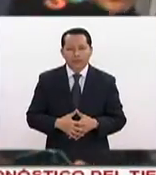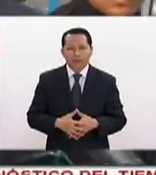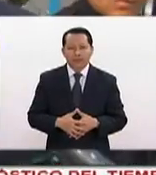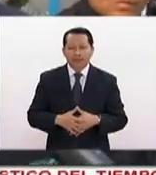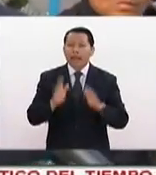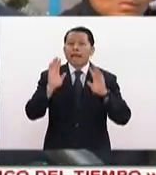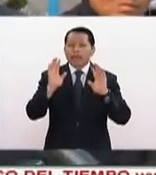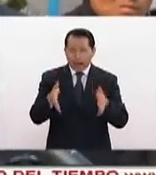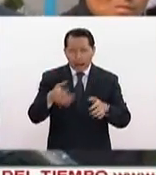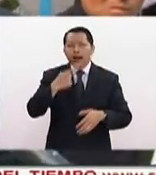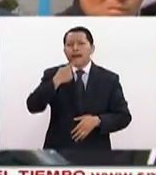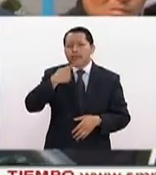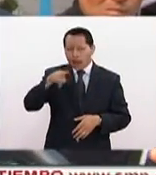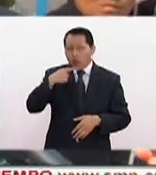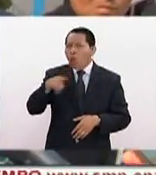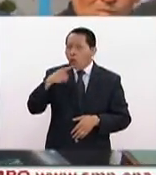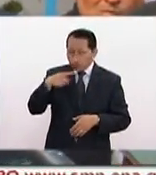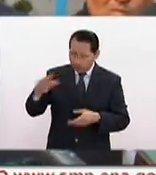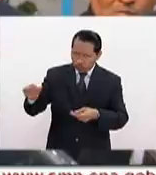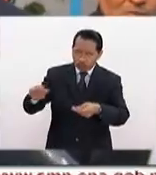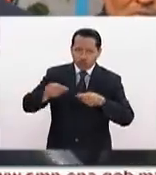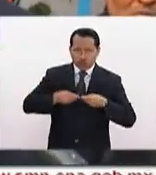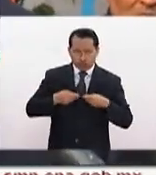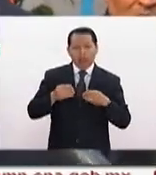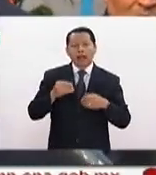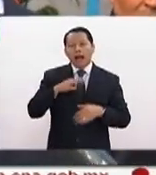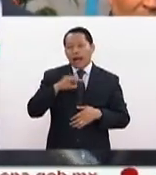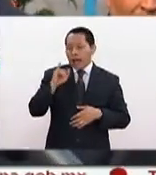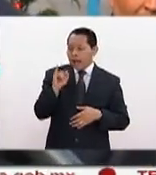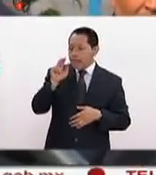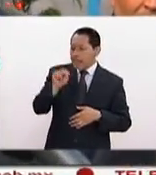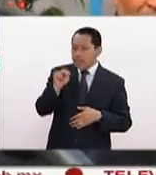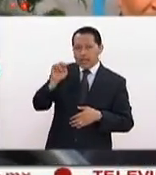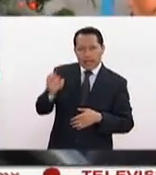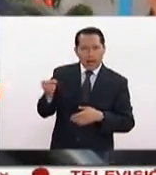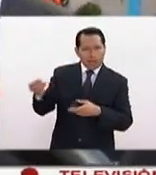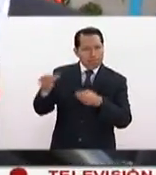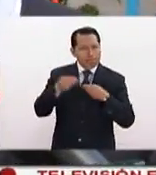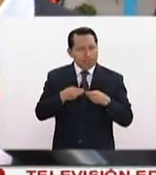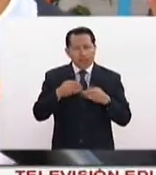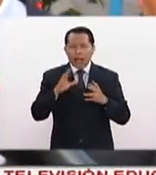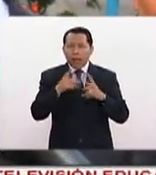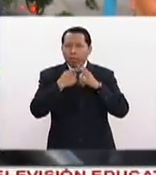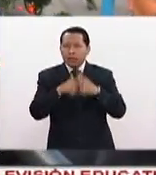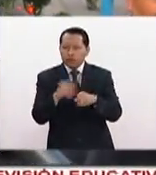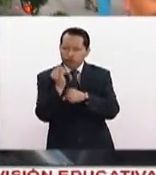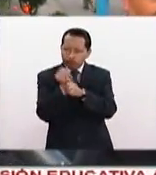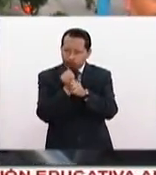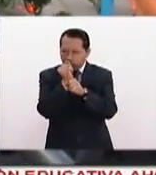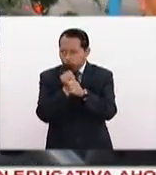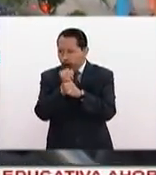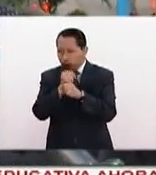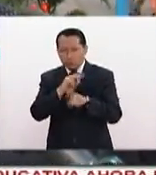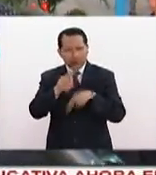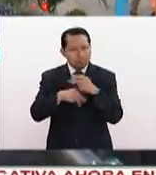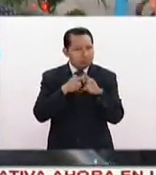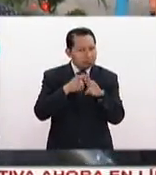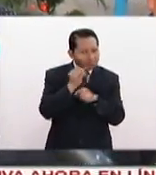Ya recibimos las denuncias por parte del Instituto Nacional Electoral, iniciamos las primeras diligencias, estamos